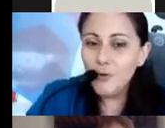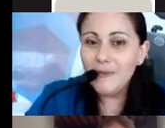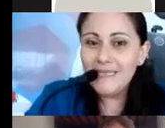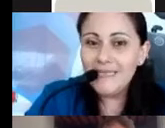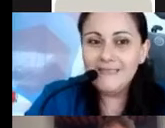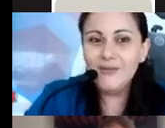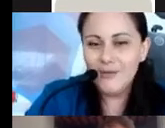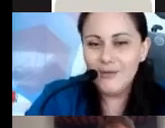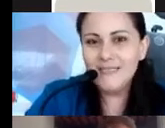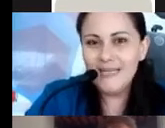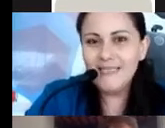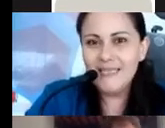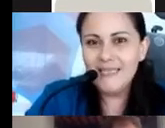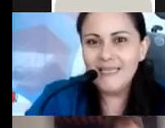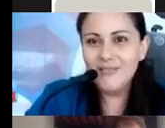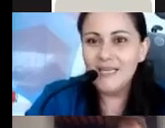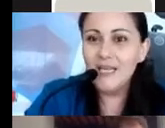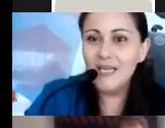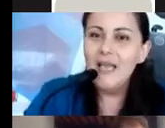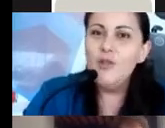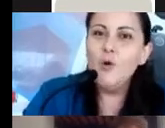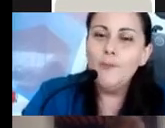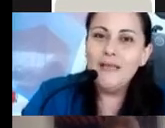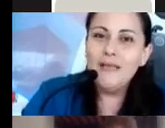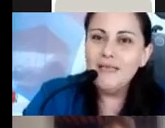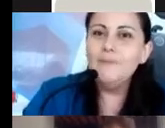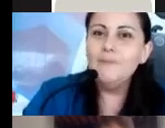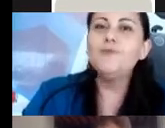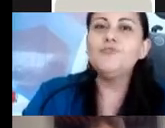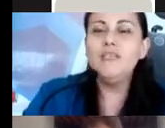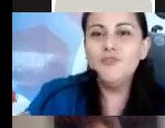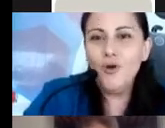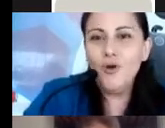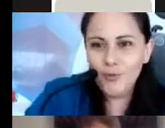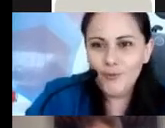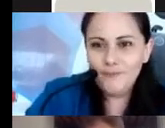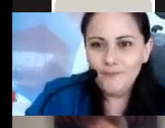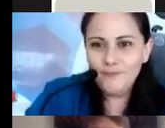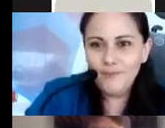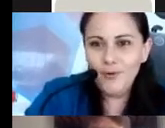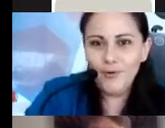tengo un paciente con esas características, o sea, que no puede hacer por sí solo